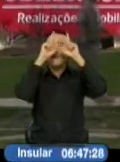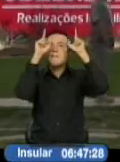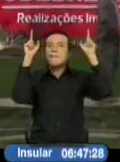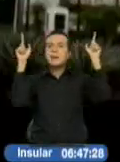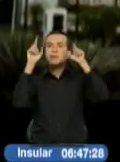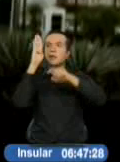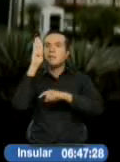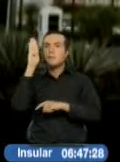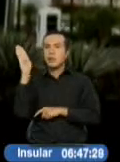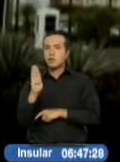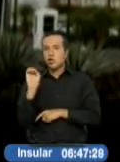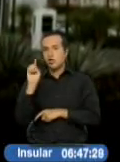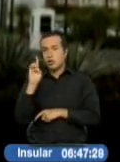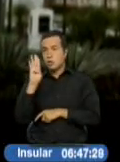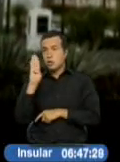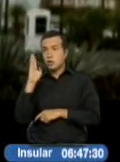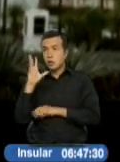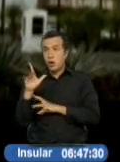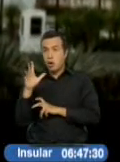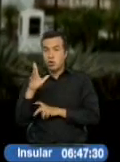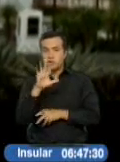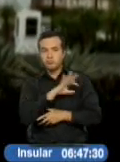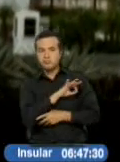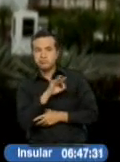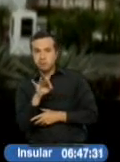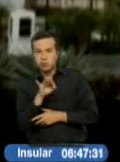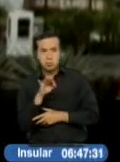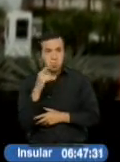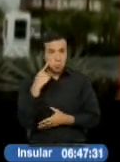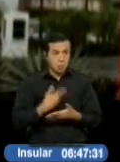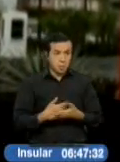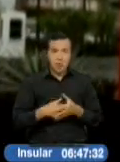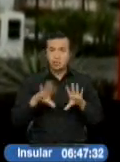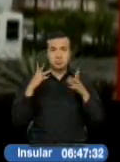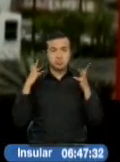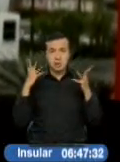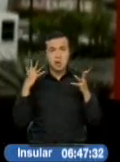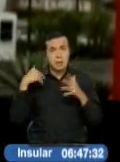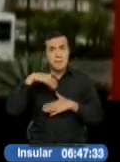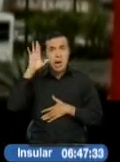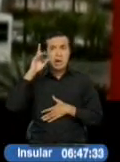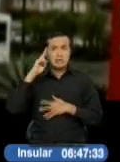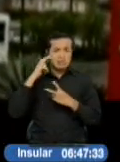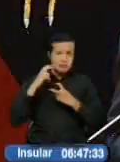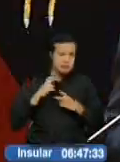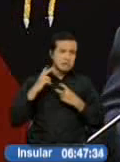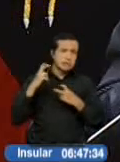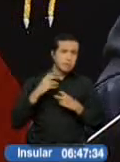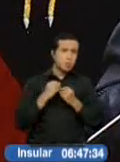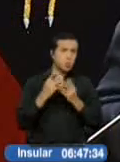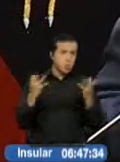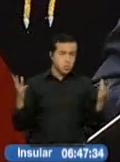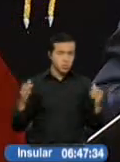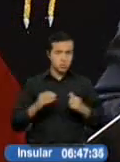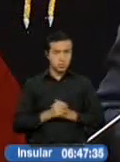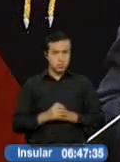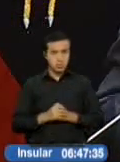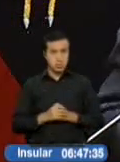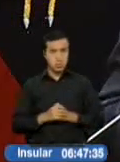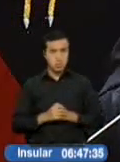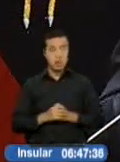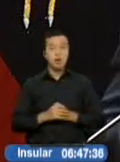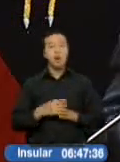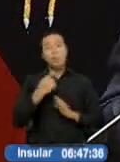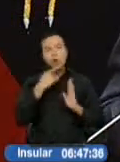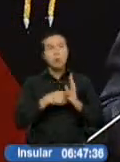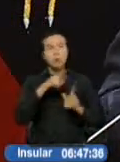y corruptora, sin que hasta el momento exista una prueba en su contra, recordando que ha sido el funcionario más auditado sobre este caso. Si alguien se ha